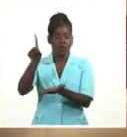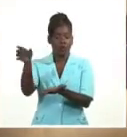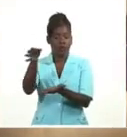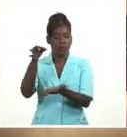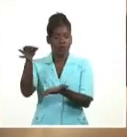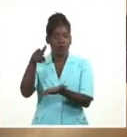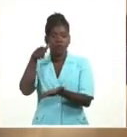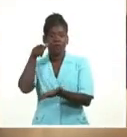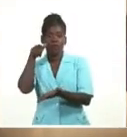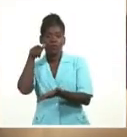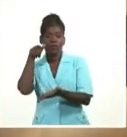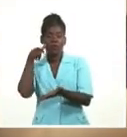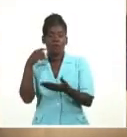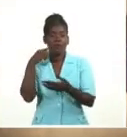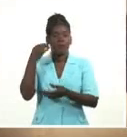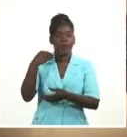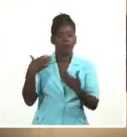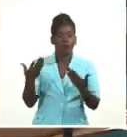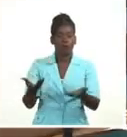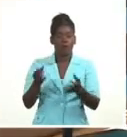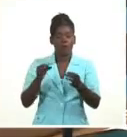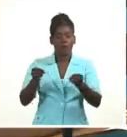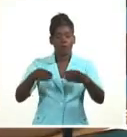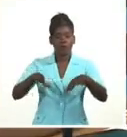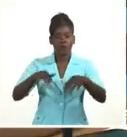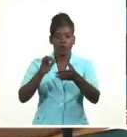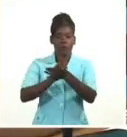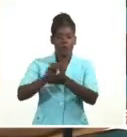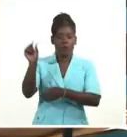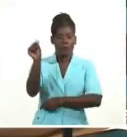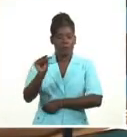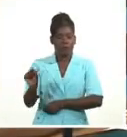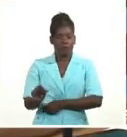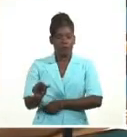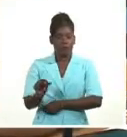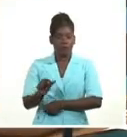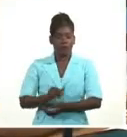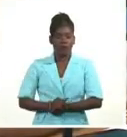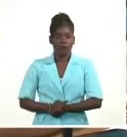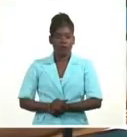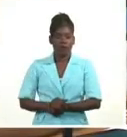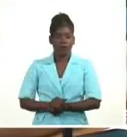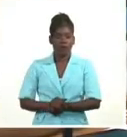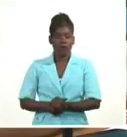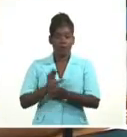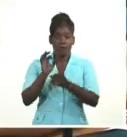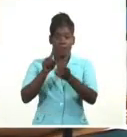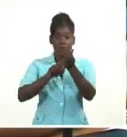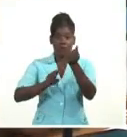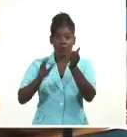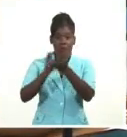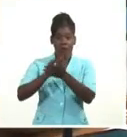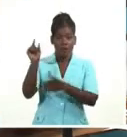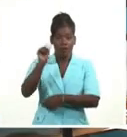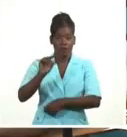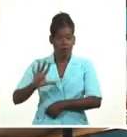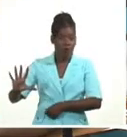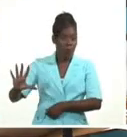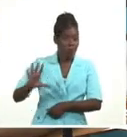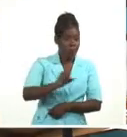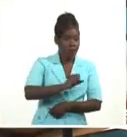Mayabeque tienen que estar activados. En todas las bodegas de la provincia tiene que